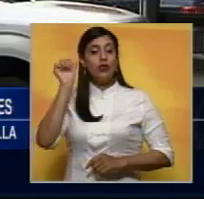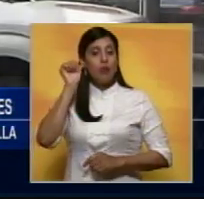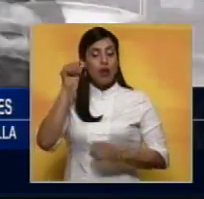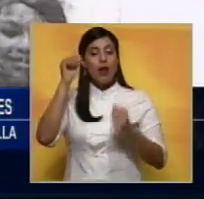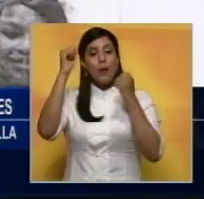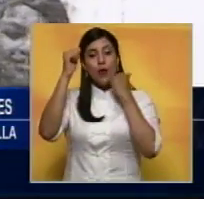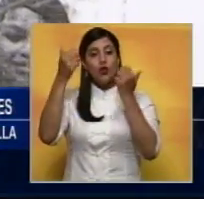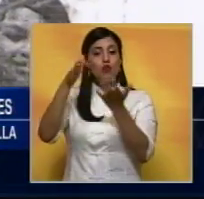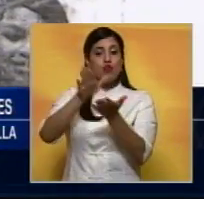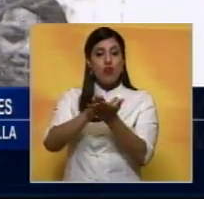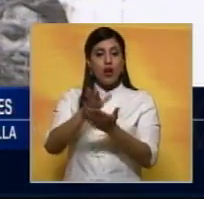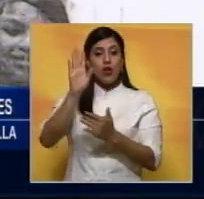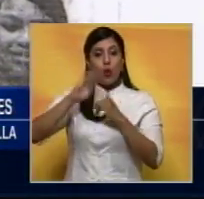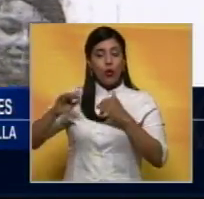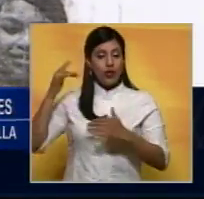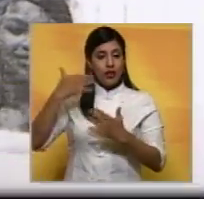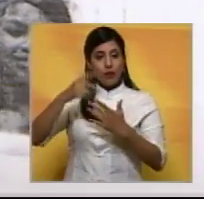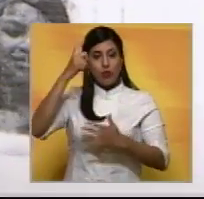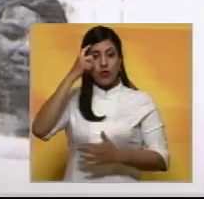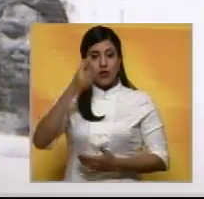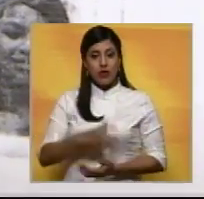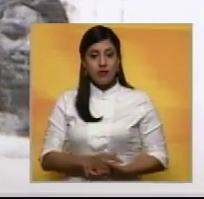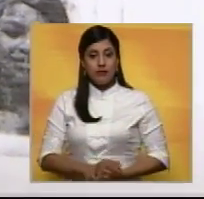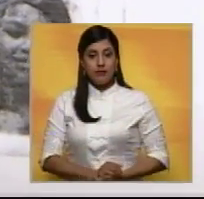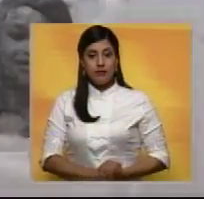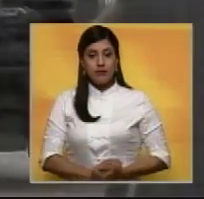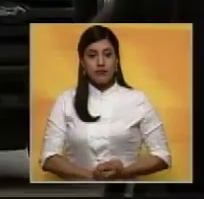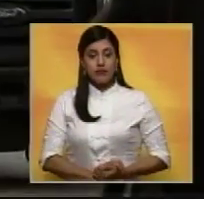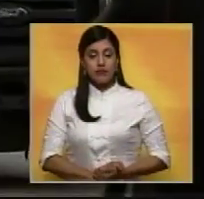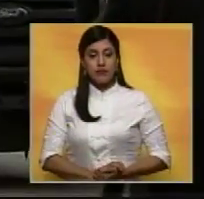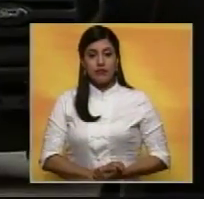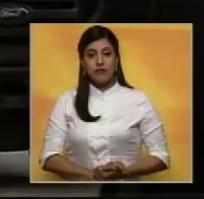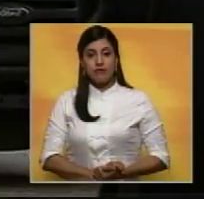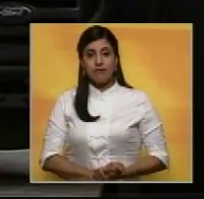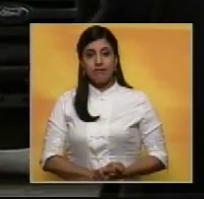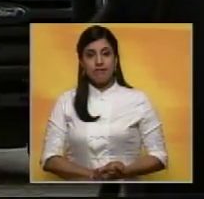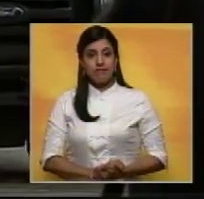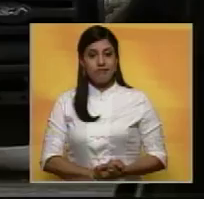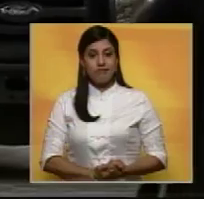las manifestaciones de los últimos días.